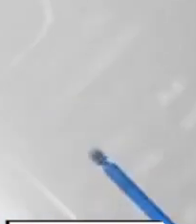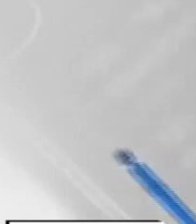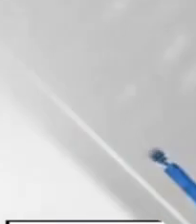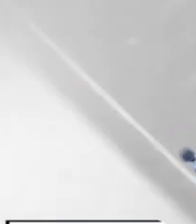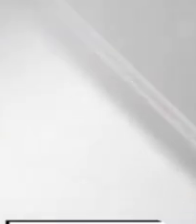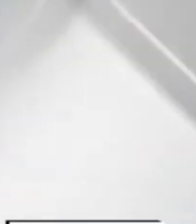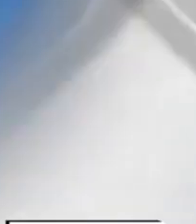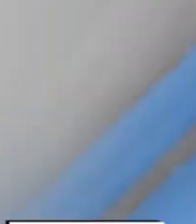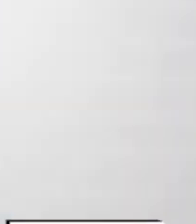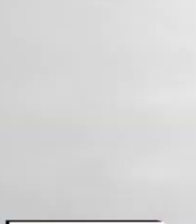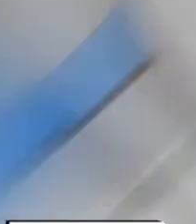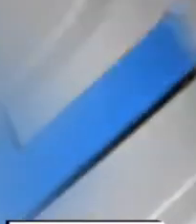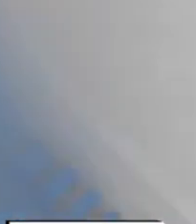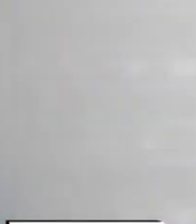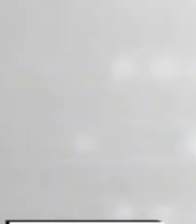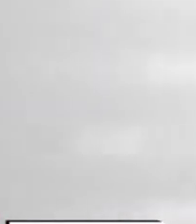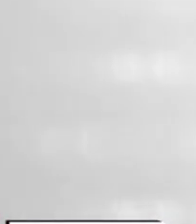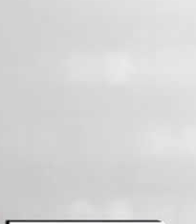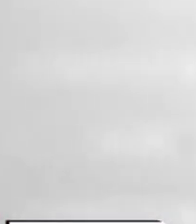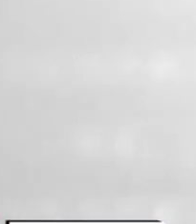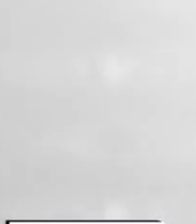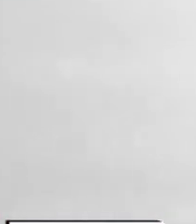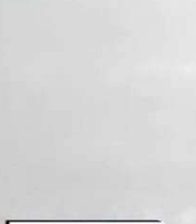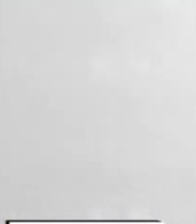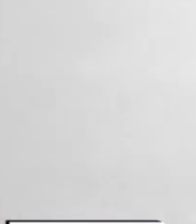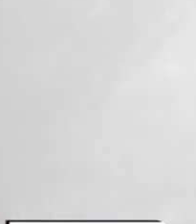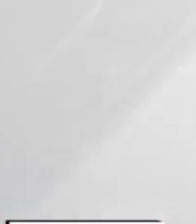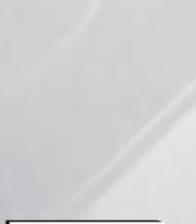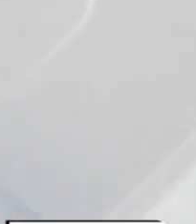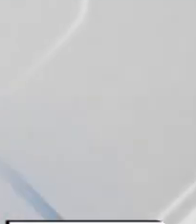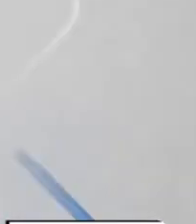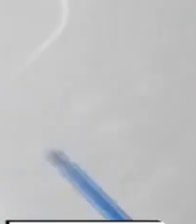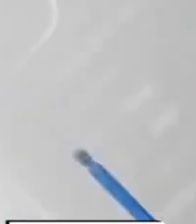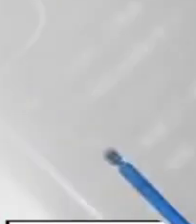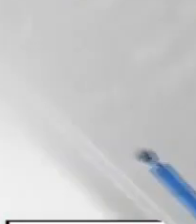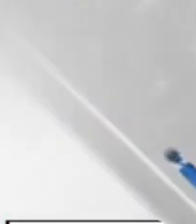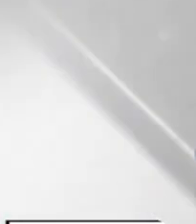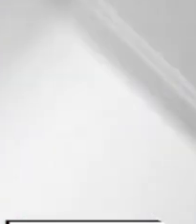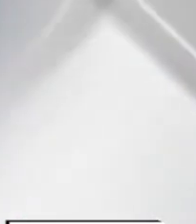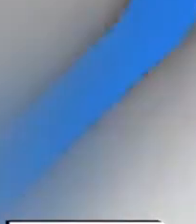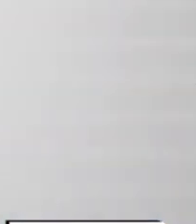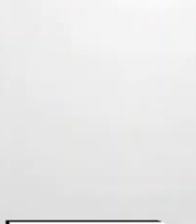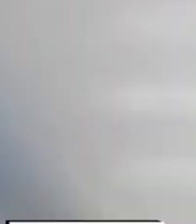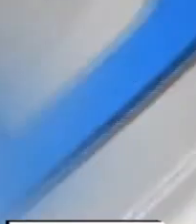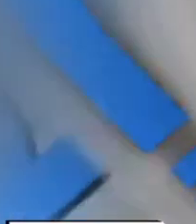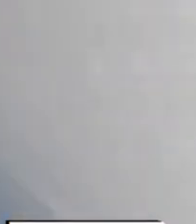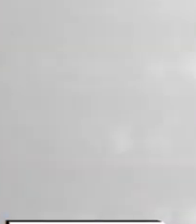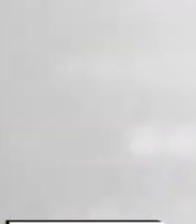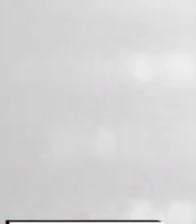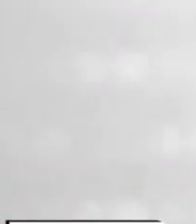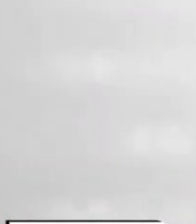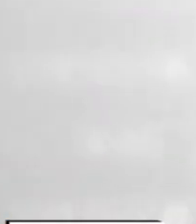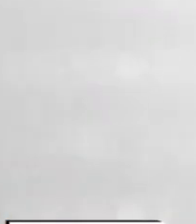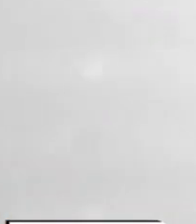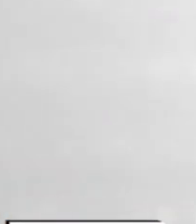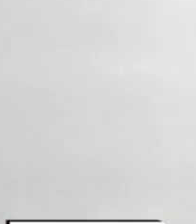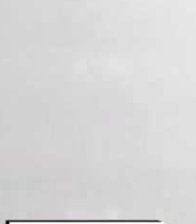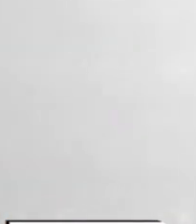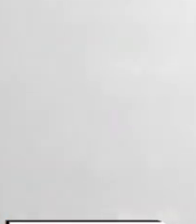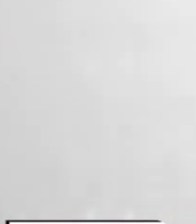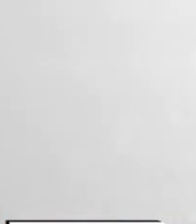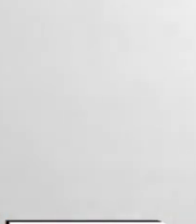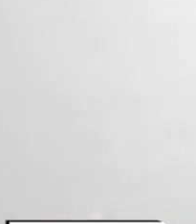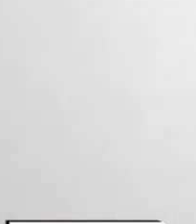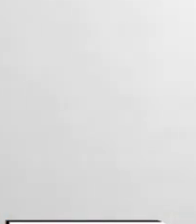subió. Hoy se cotiza en 4.487 pesos. La VR mantiene su tendencia al alza. Hoy se cotiza